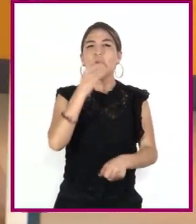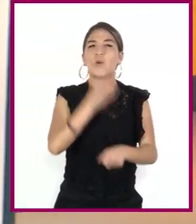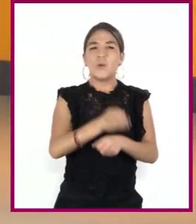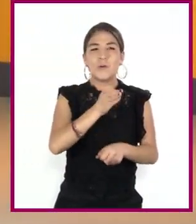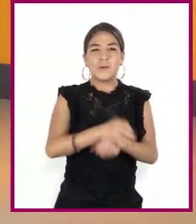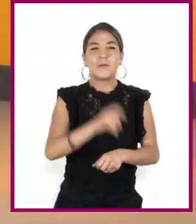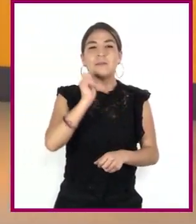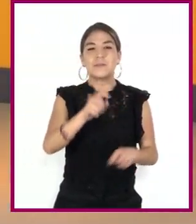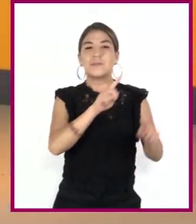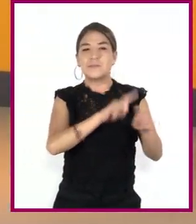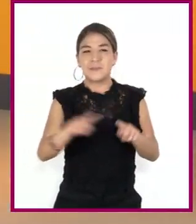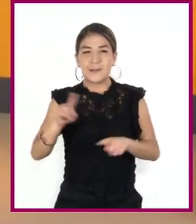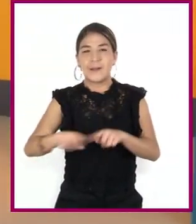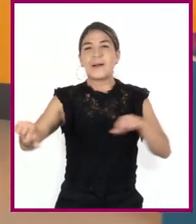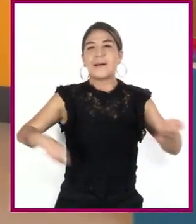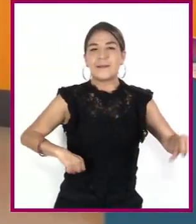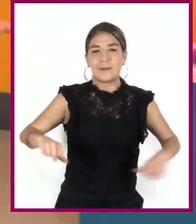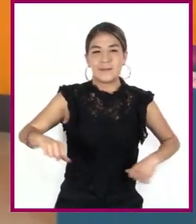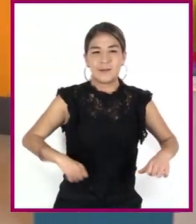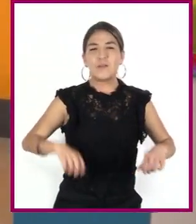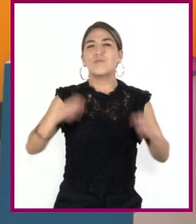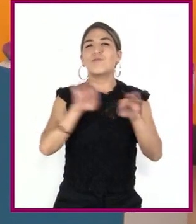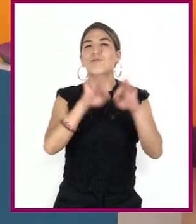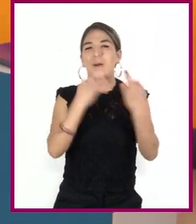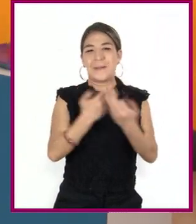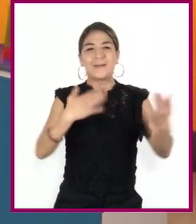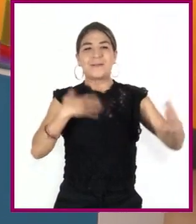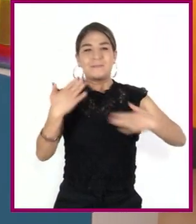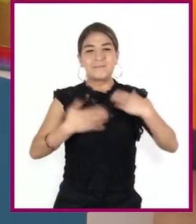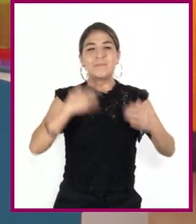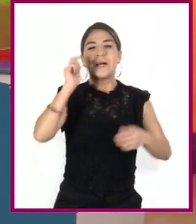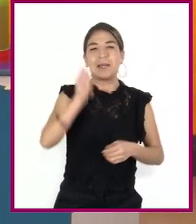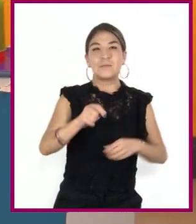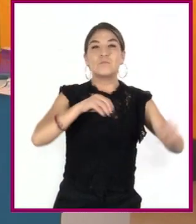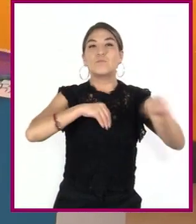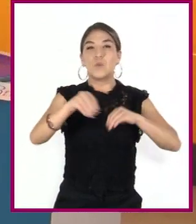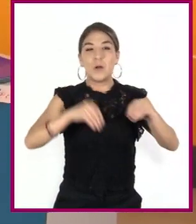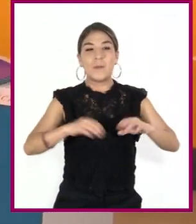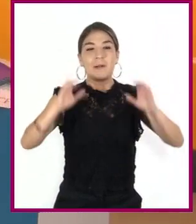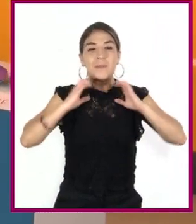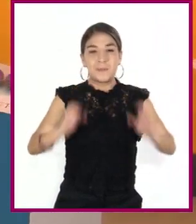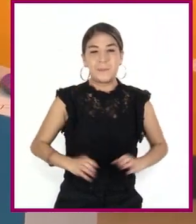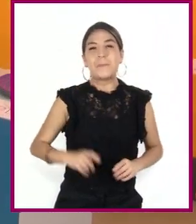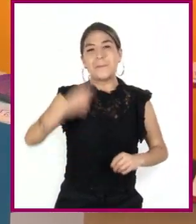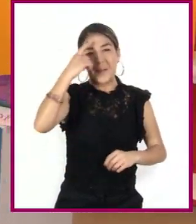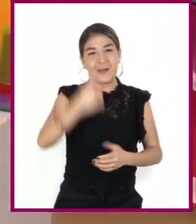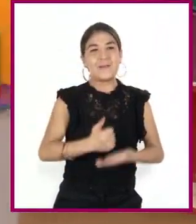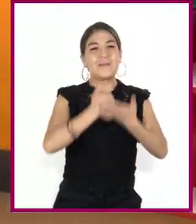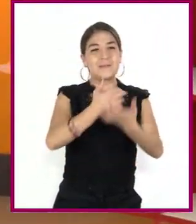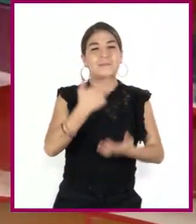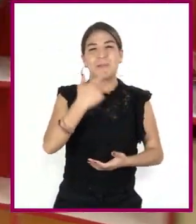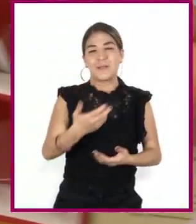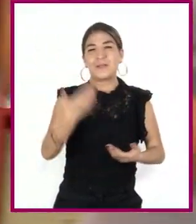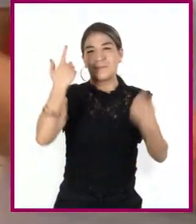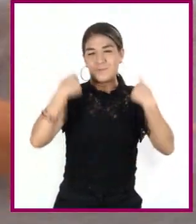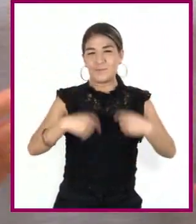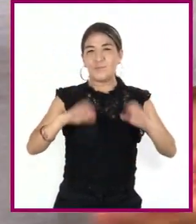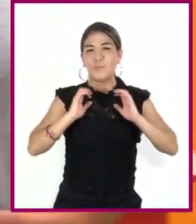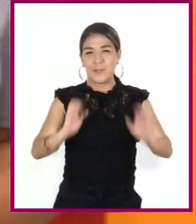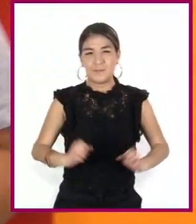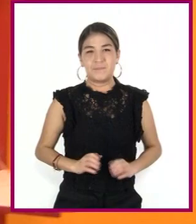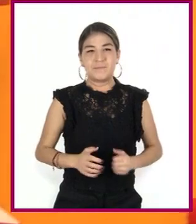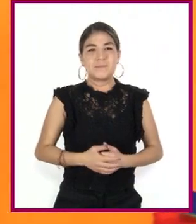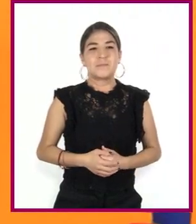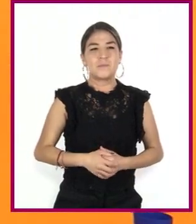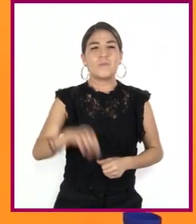enfrentaremos a diferentes retos de forma divertida que implican mover nuestro cuerpo y mejorar nuestra condición física.